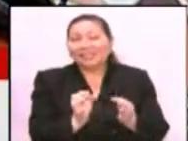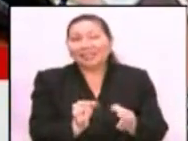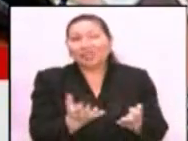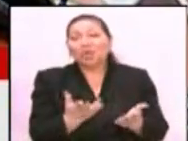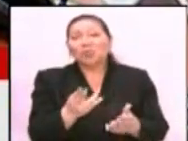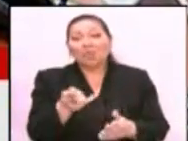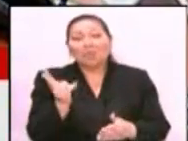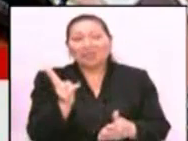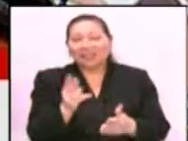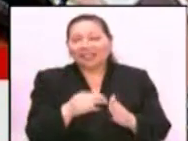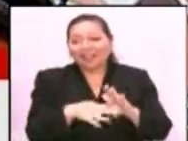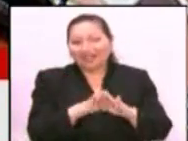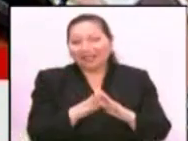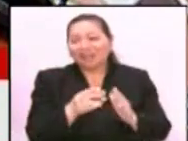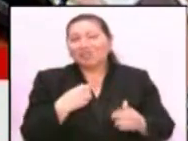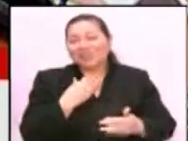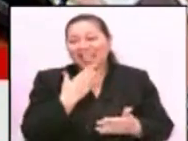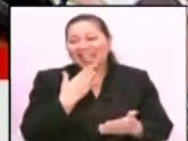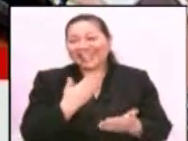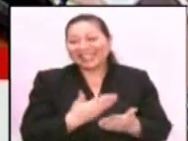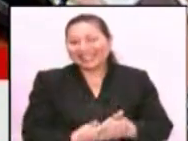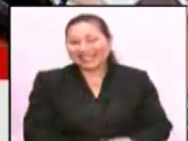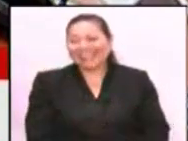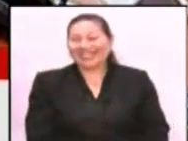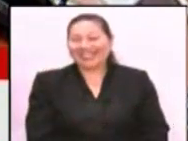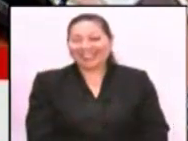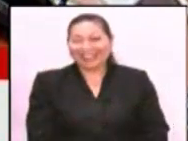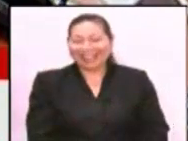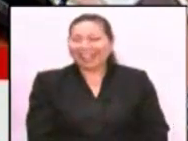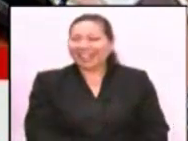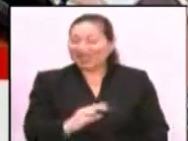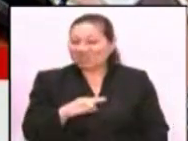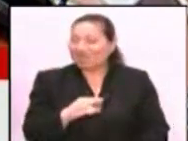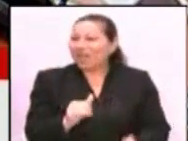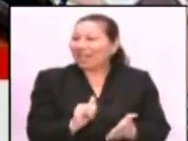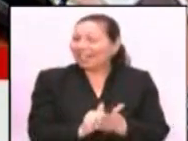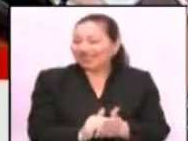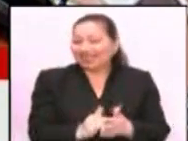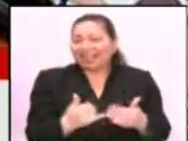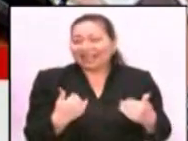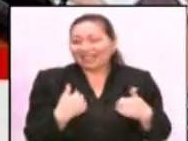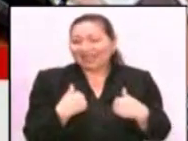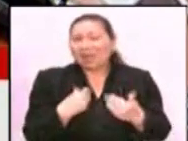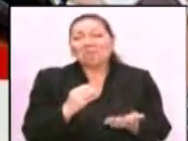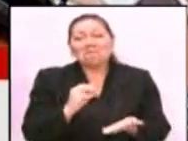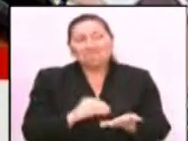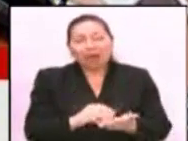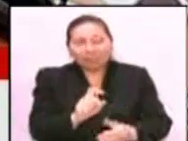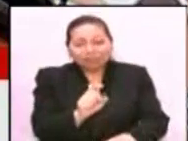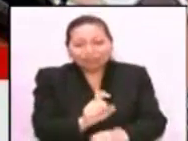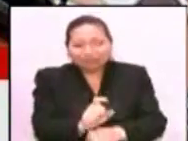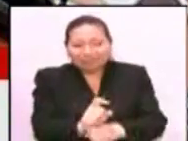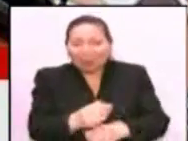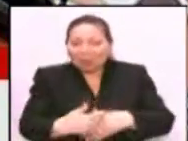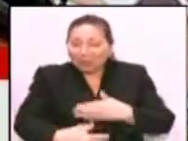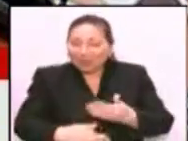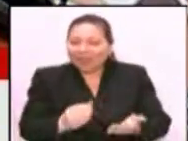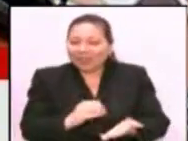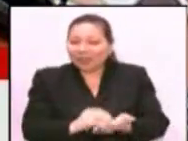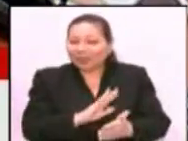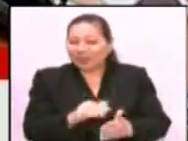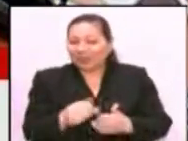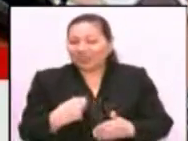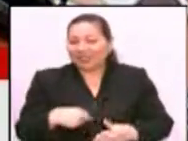su profesor desde el cielo estará muy agradecido si hacen que el INPE logre tener más capacidad de poder trabajar con